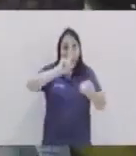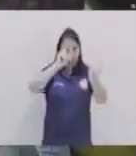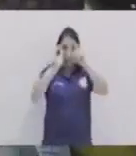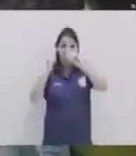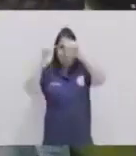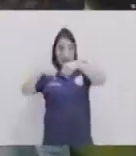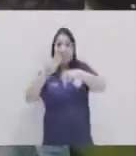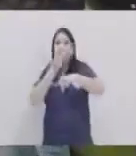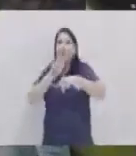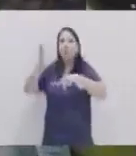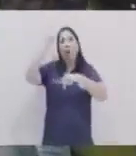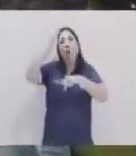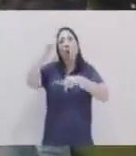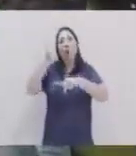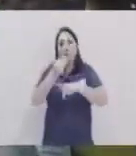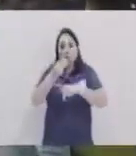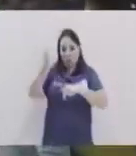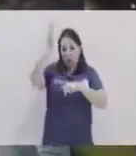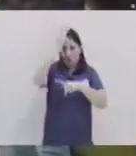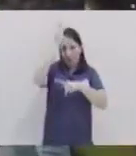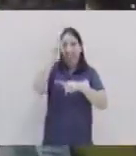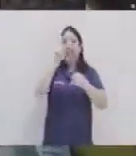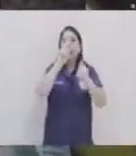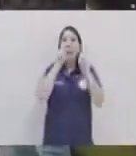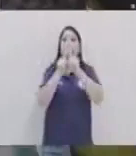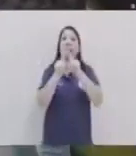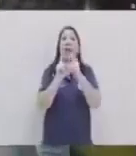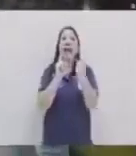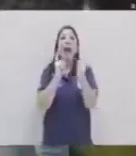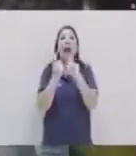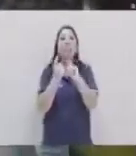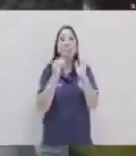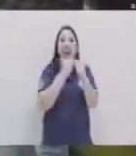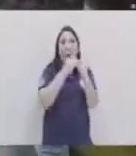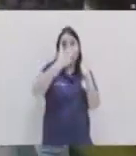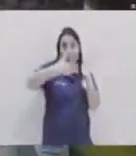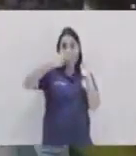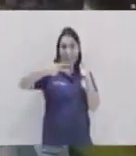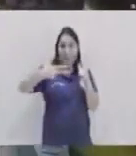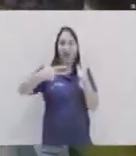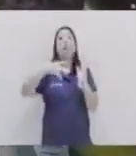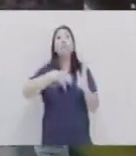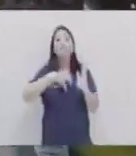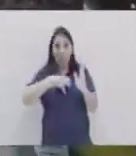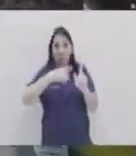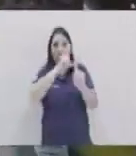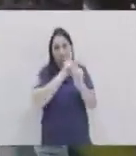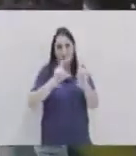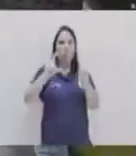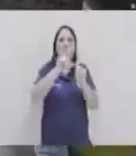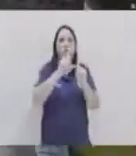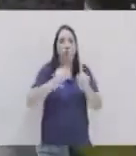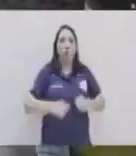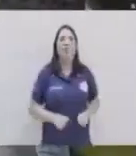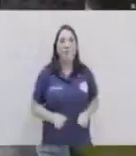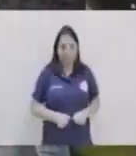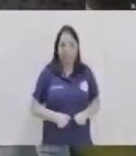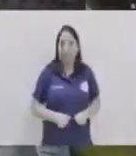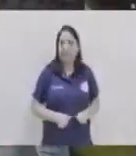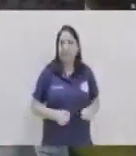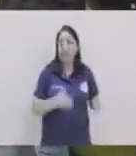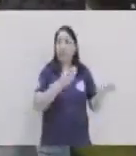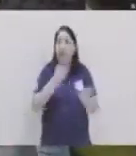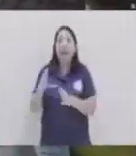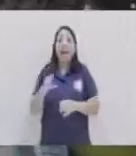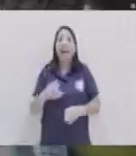Entonces, si te das cuenta, hay una influencia también de la cultura azteca en nuestra cultura. ¿Qué géneros manejaban la cultura azteca? La